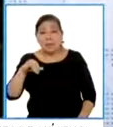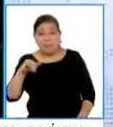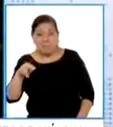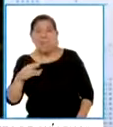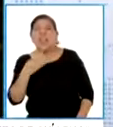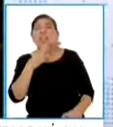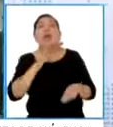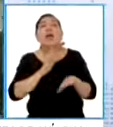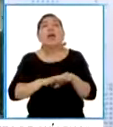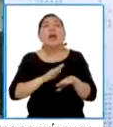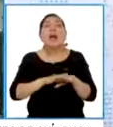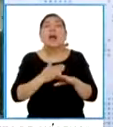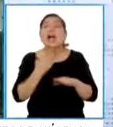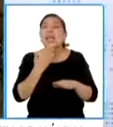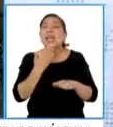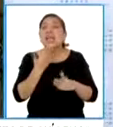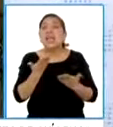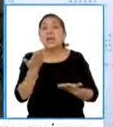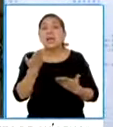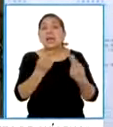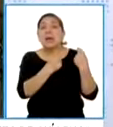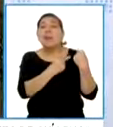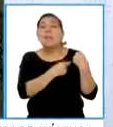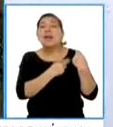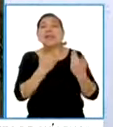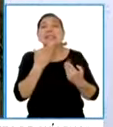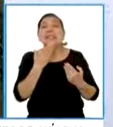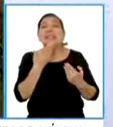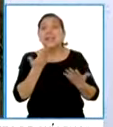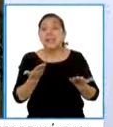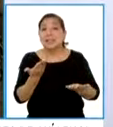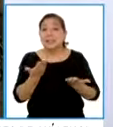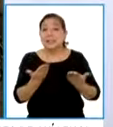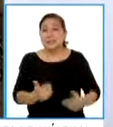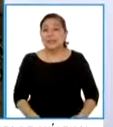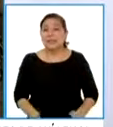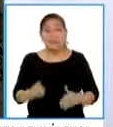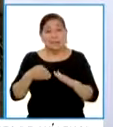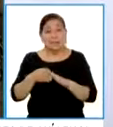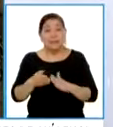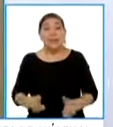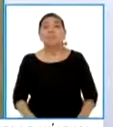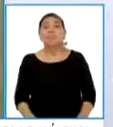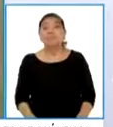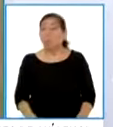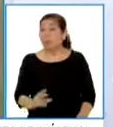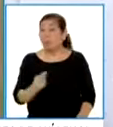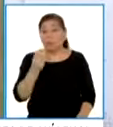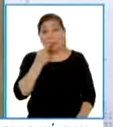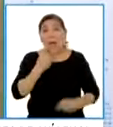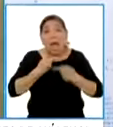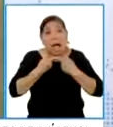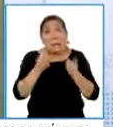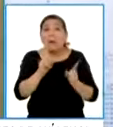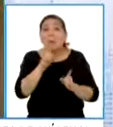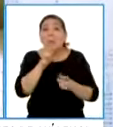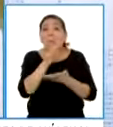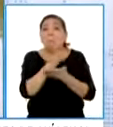responsabilidad de quién es? ¿A quién atañe? ¿A qué instancia le atañe la responsabilidad de que esto ingresó al país y no se dio a conocer?